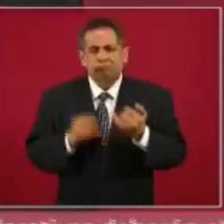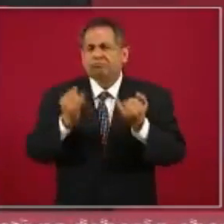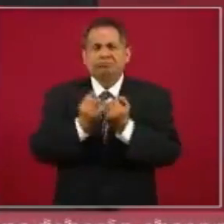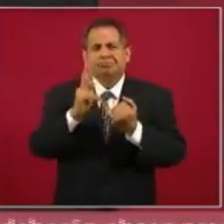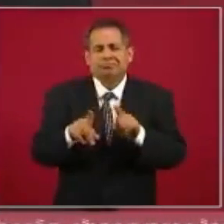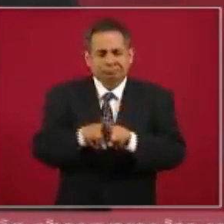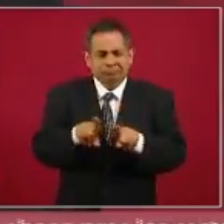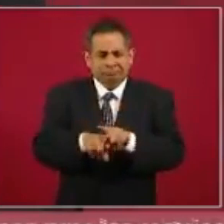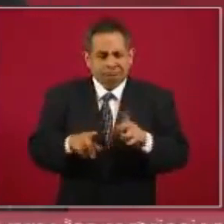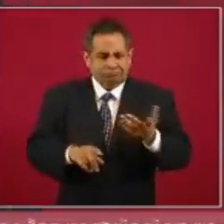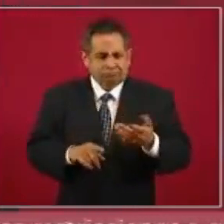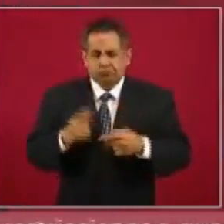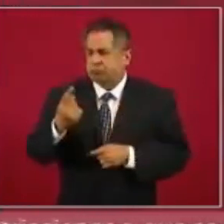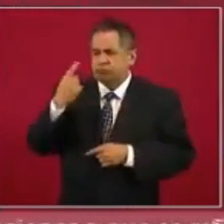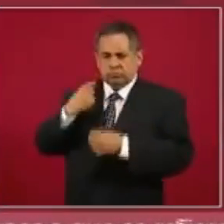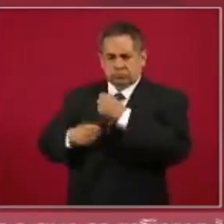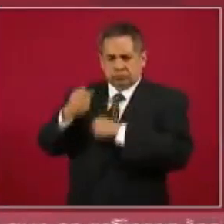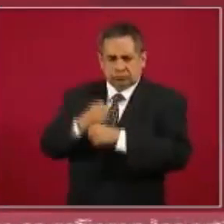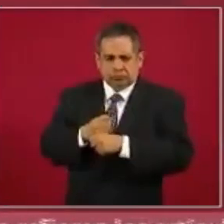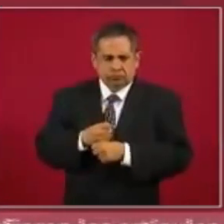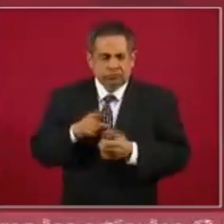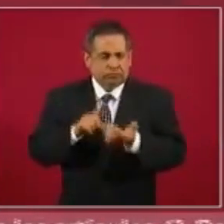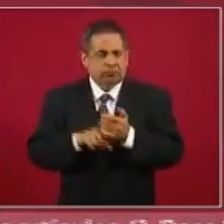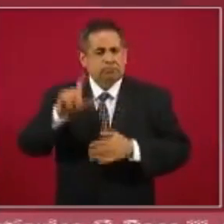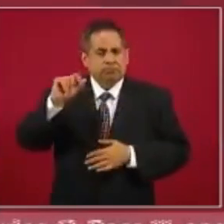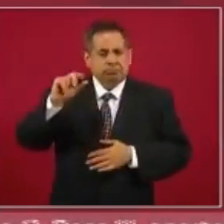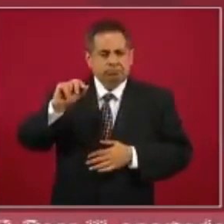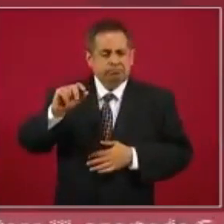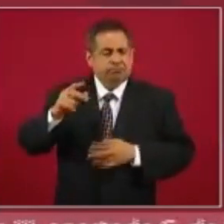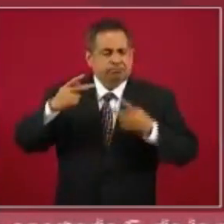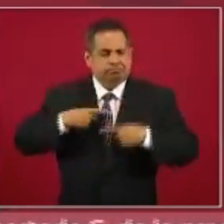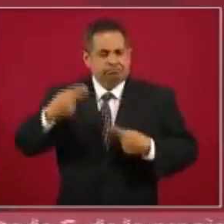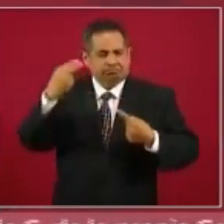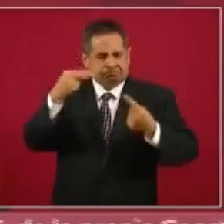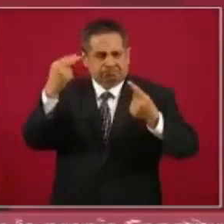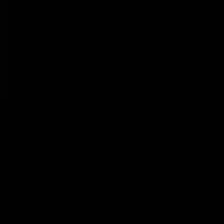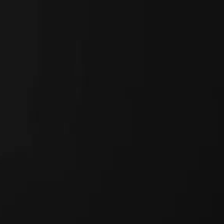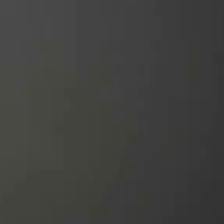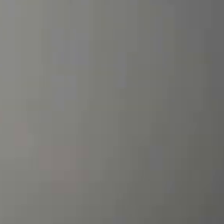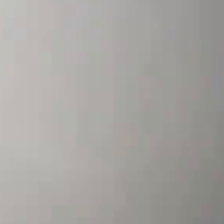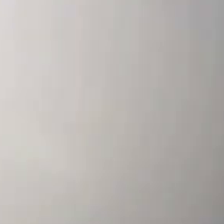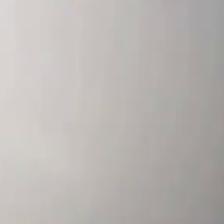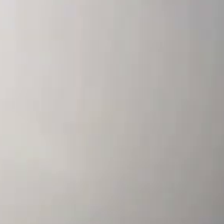igual que el año 2020 vivas